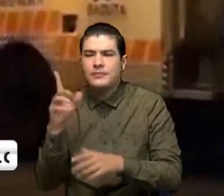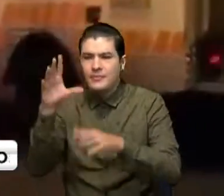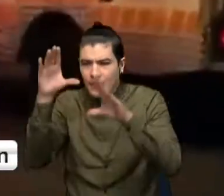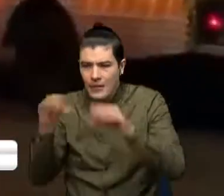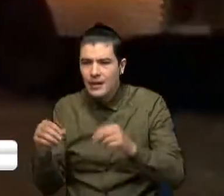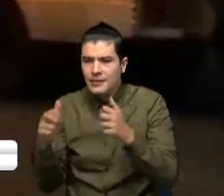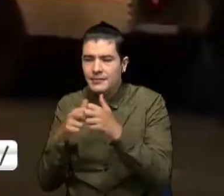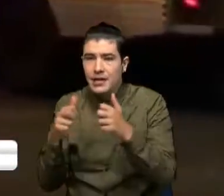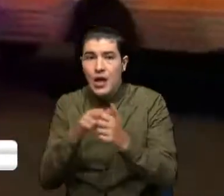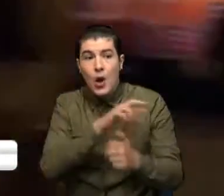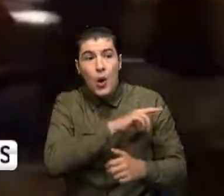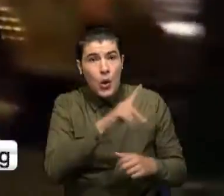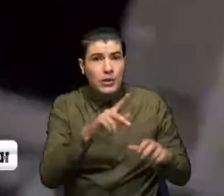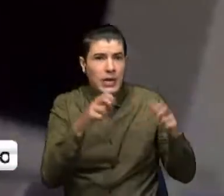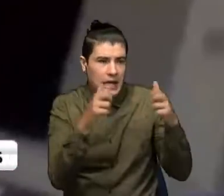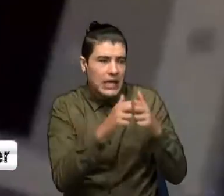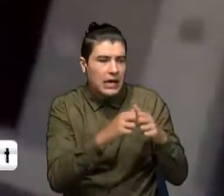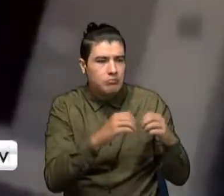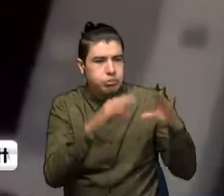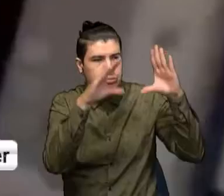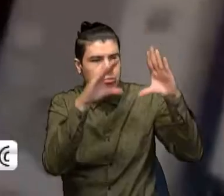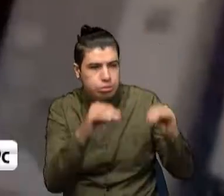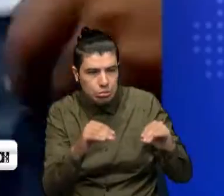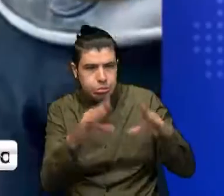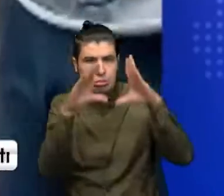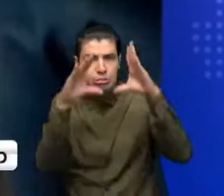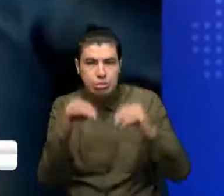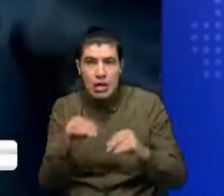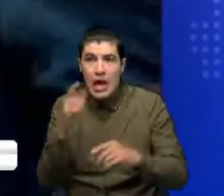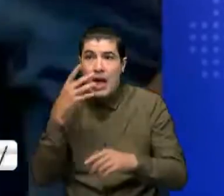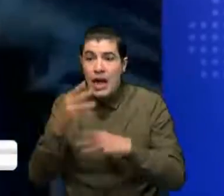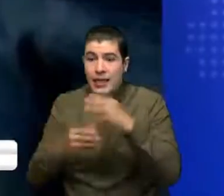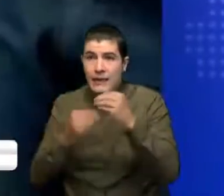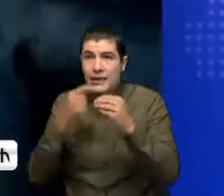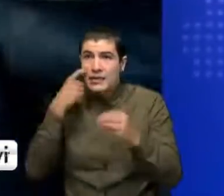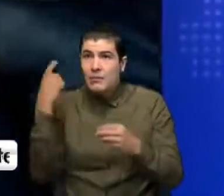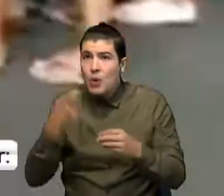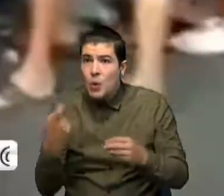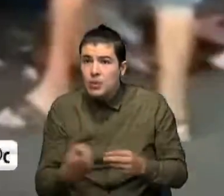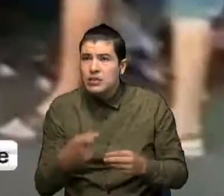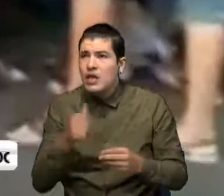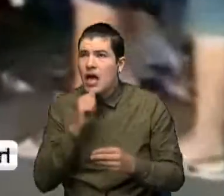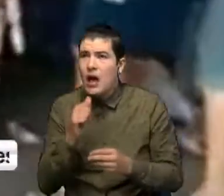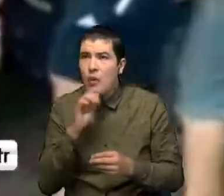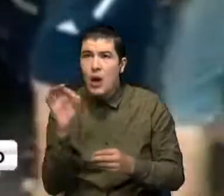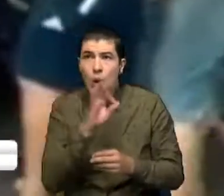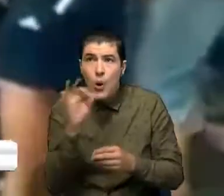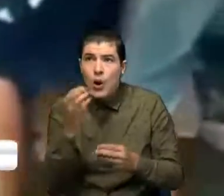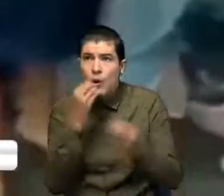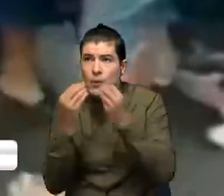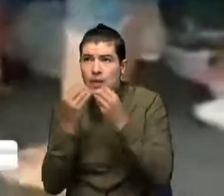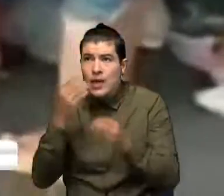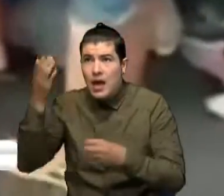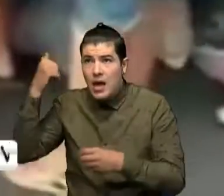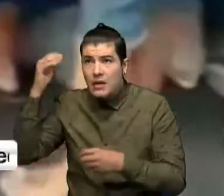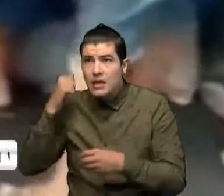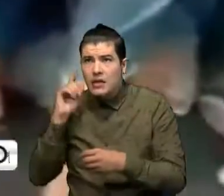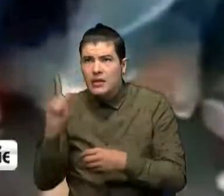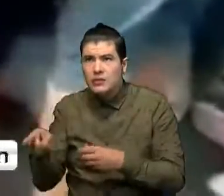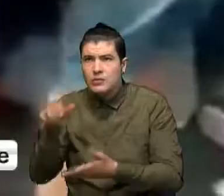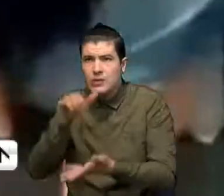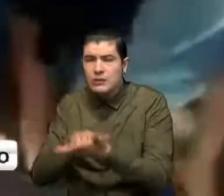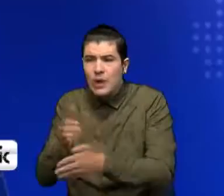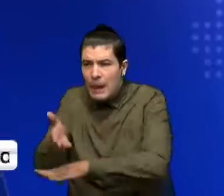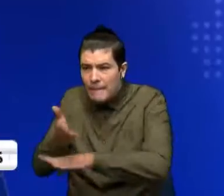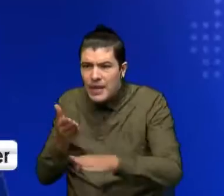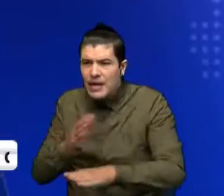mientras que en otros la energía es parcial. A esto se suma la búsqueda desesperada de agua y alimentos. Maduro en las últimas horas convocó a la resistencia activa,